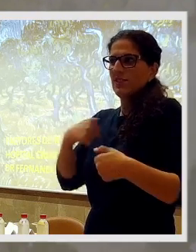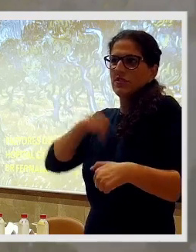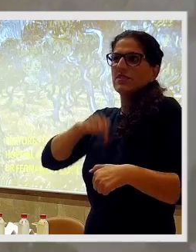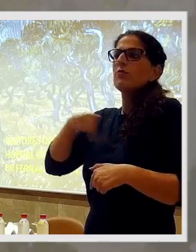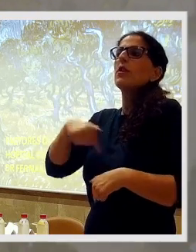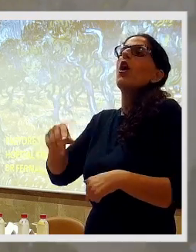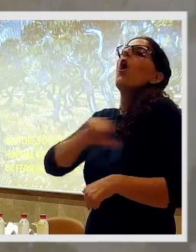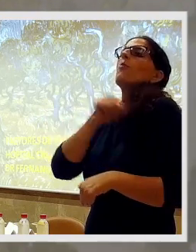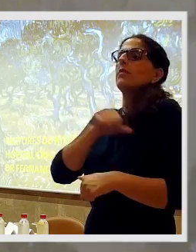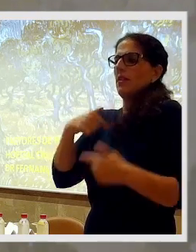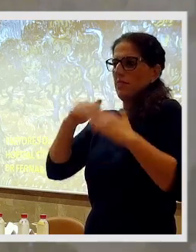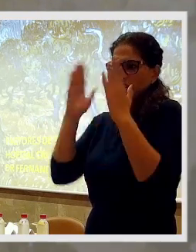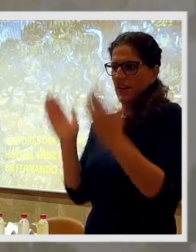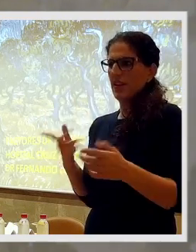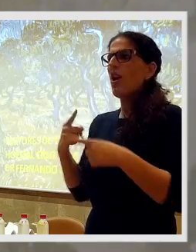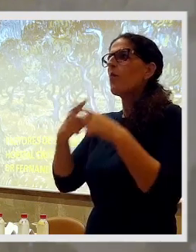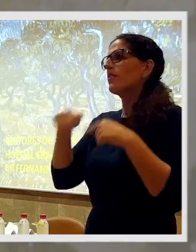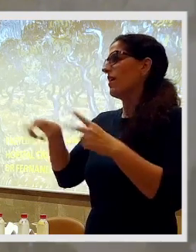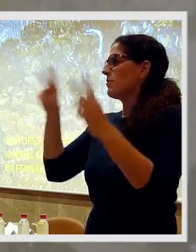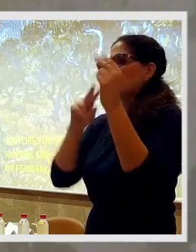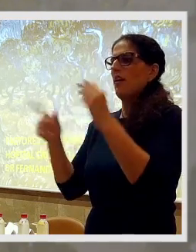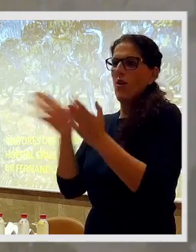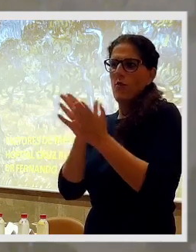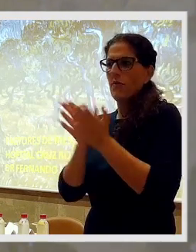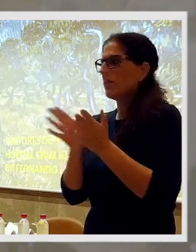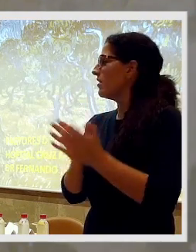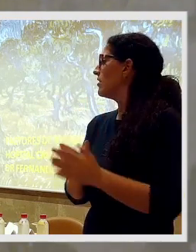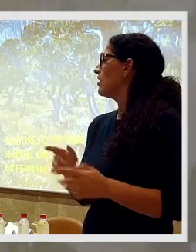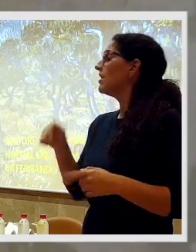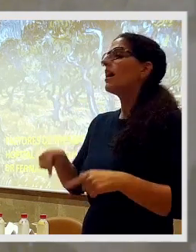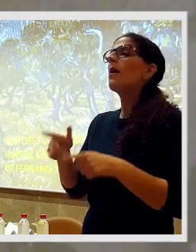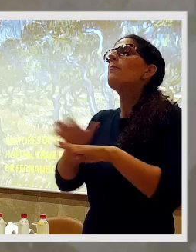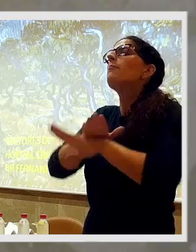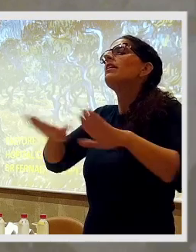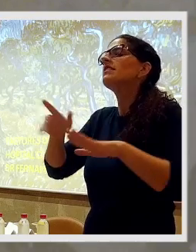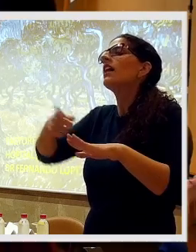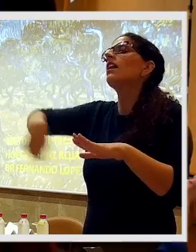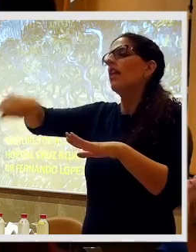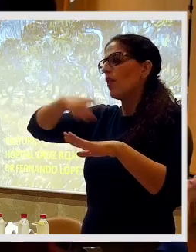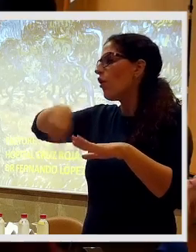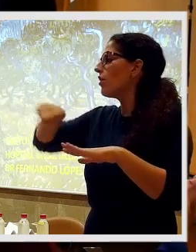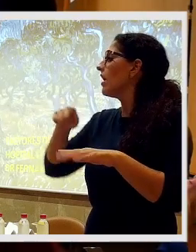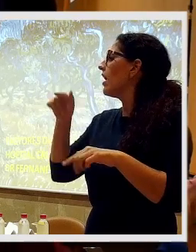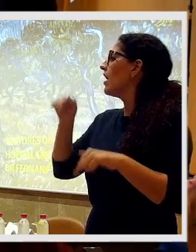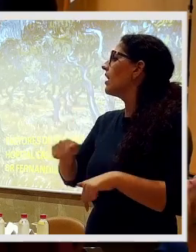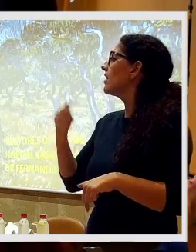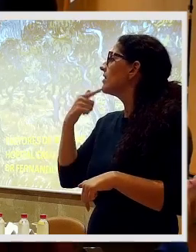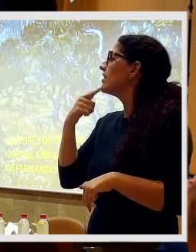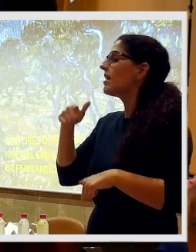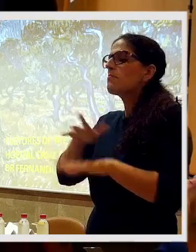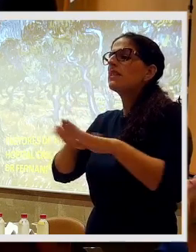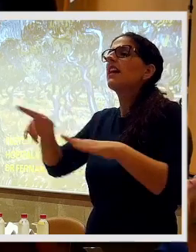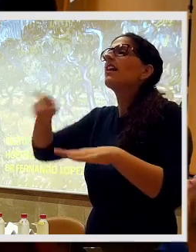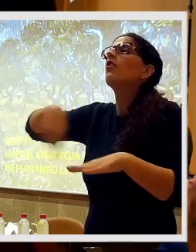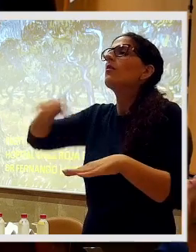nuestro hospital y compartiendo una mesa redonda. Una mesa redonda, como decía antes la doctora de la Fuente, que, quitándome a